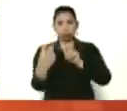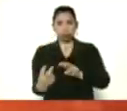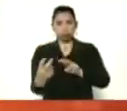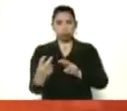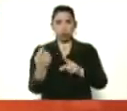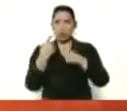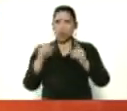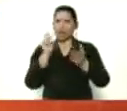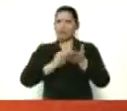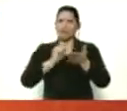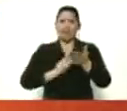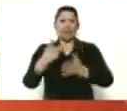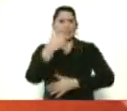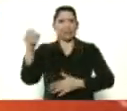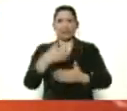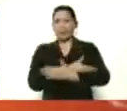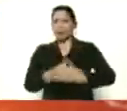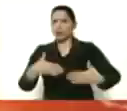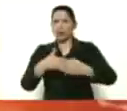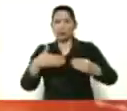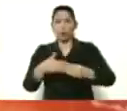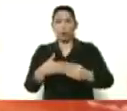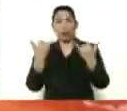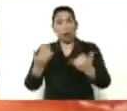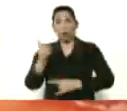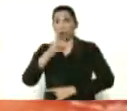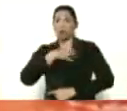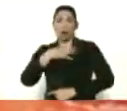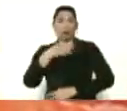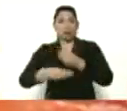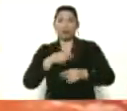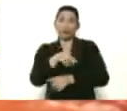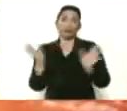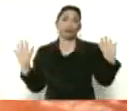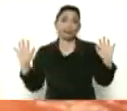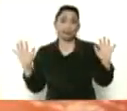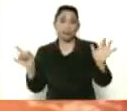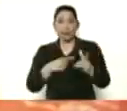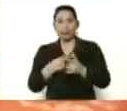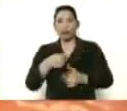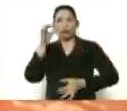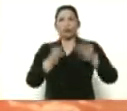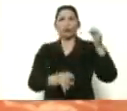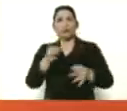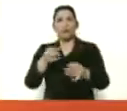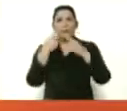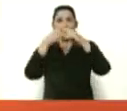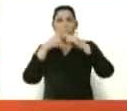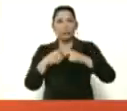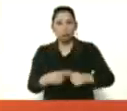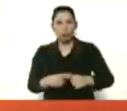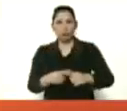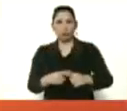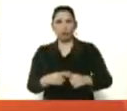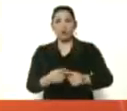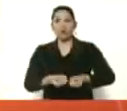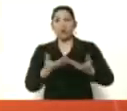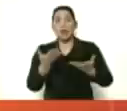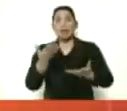factura, $30 millones. Ahora, como no pueden hacer eso, entonces justifican un presupuesto que le van a